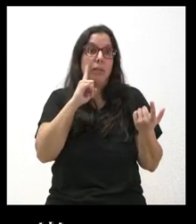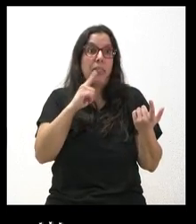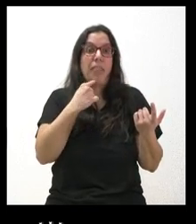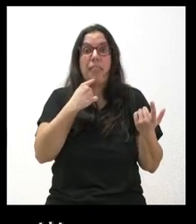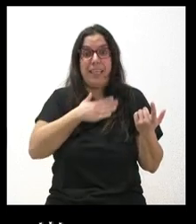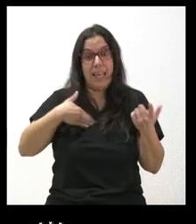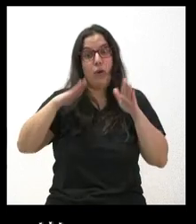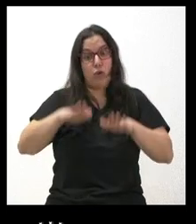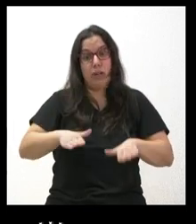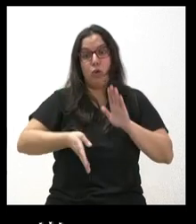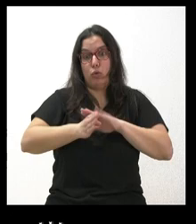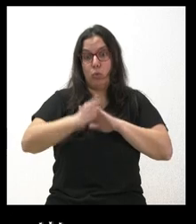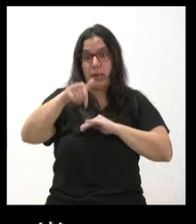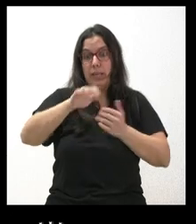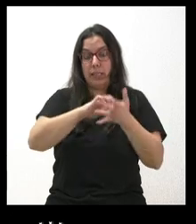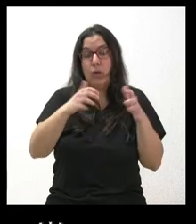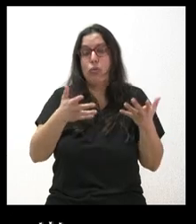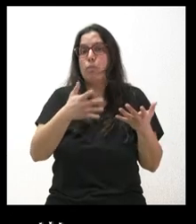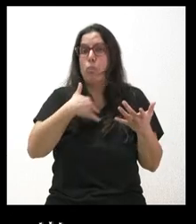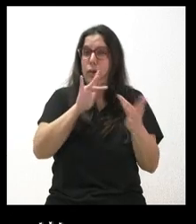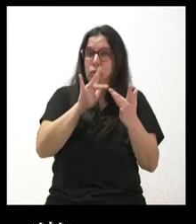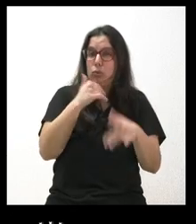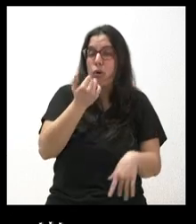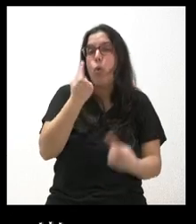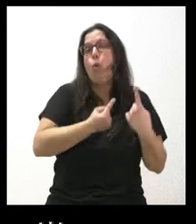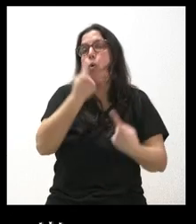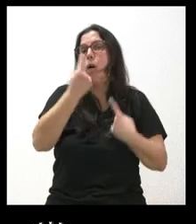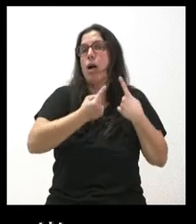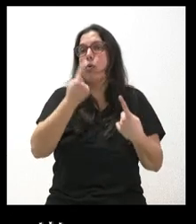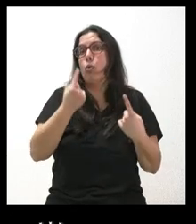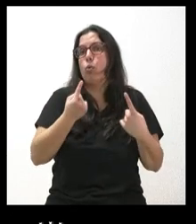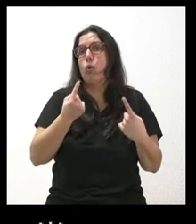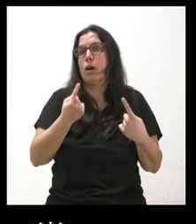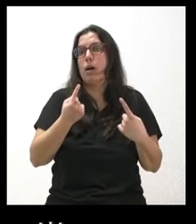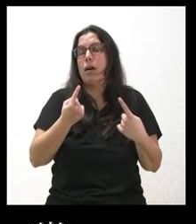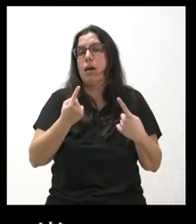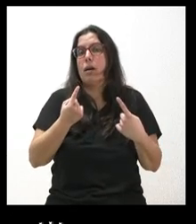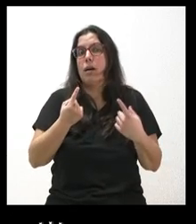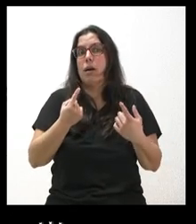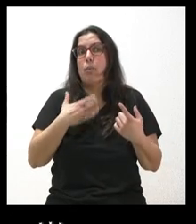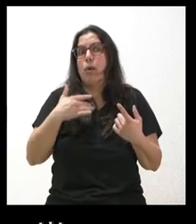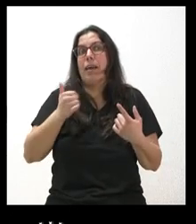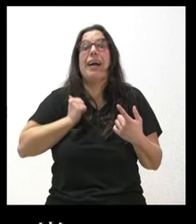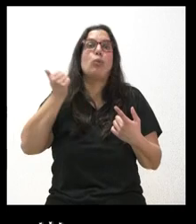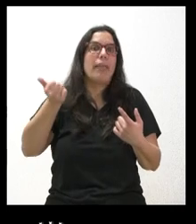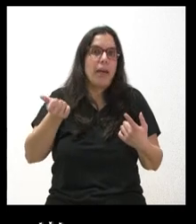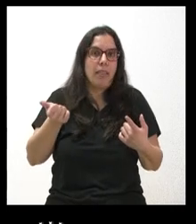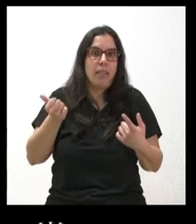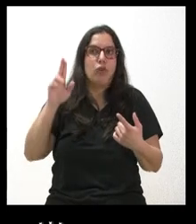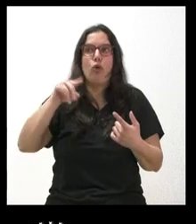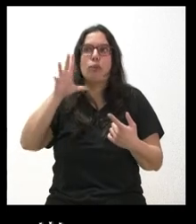aquí entonces no puede haber alguna que haya sido algo circunstancial no derivado del proceso no sé si han entablado